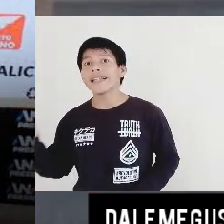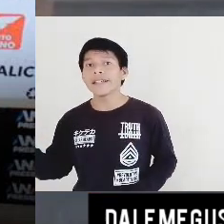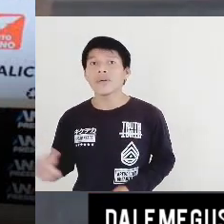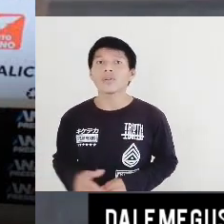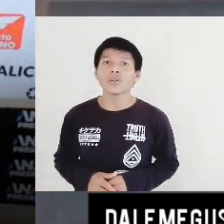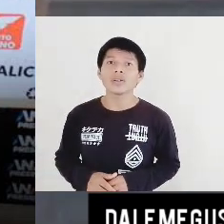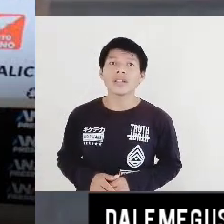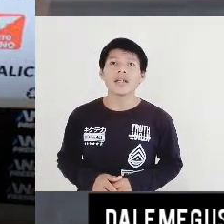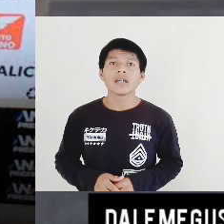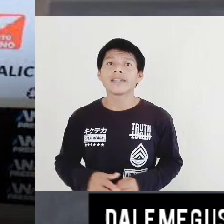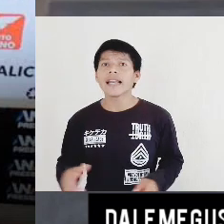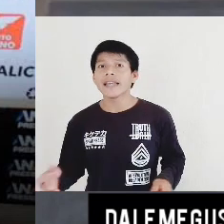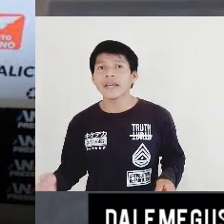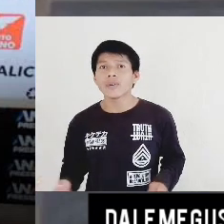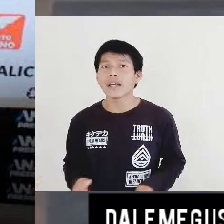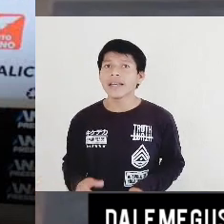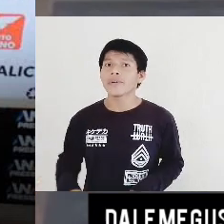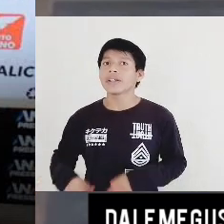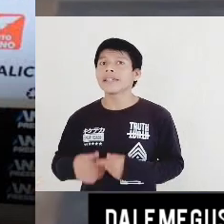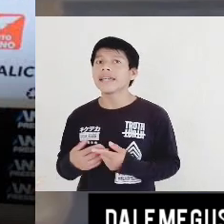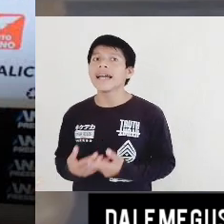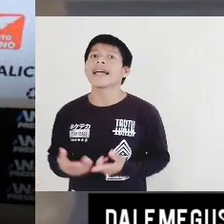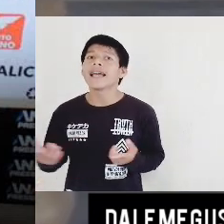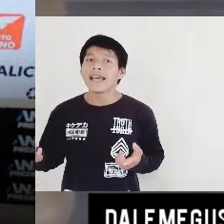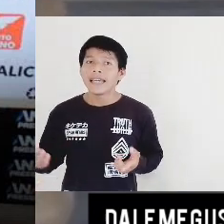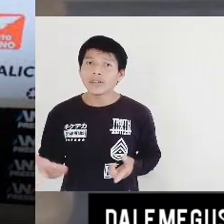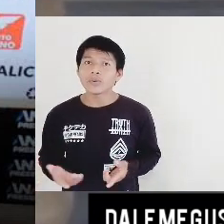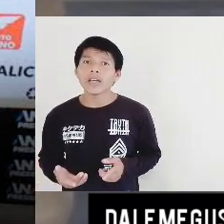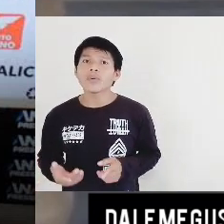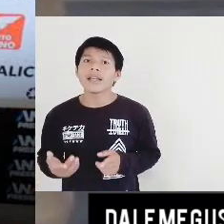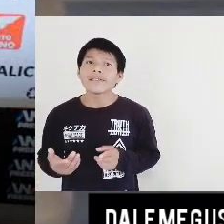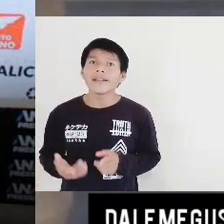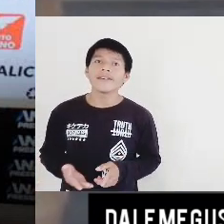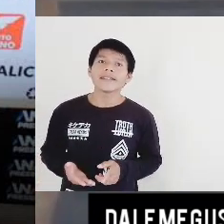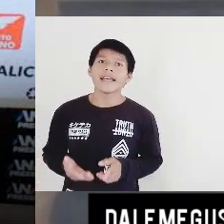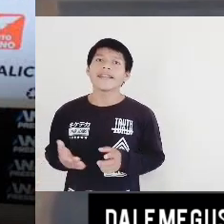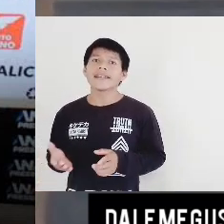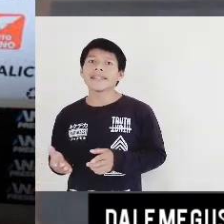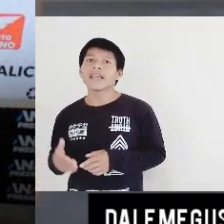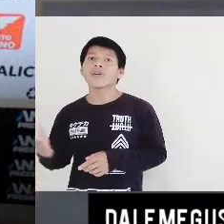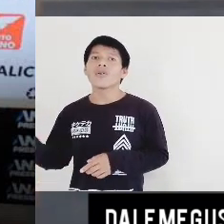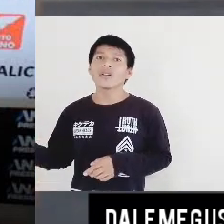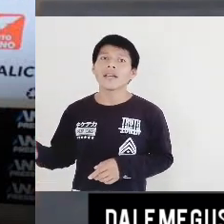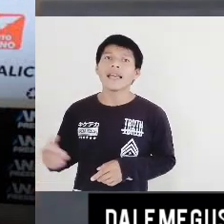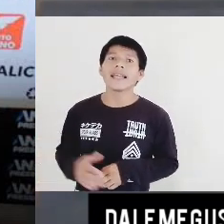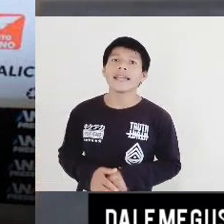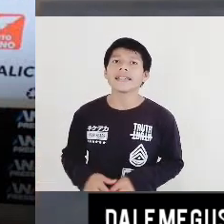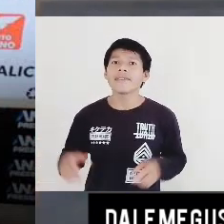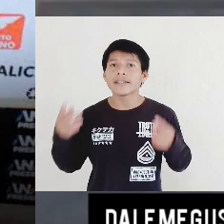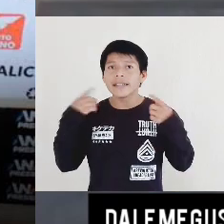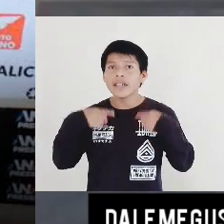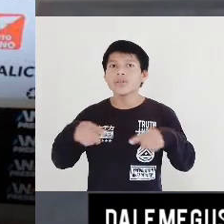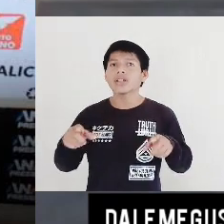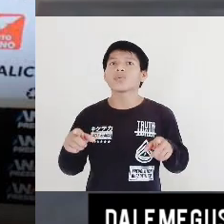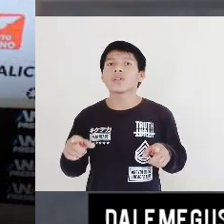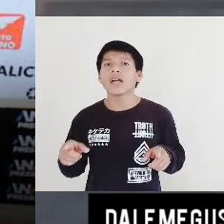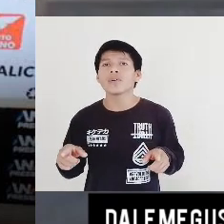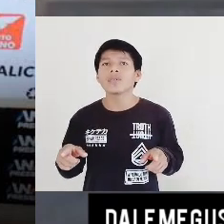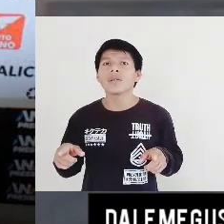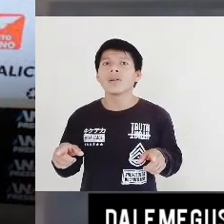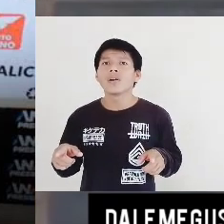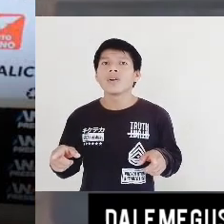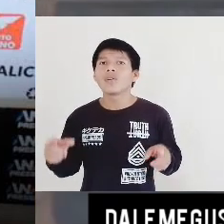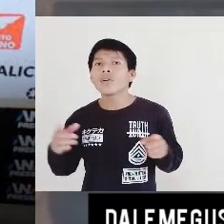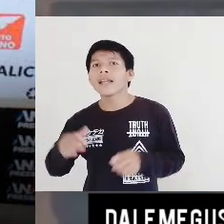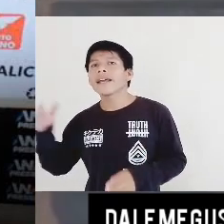Astilleros, entre otros, ya leyeron el libro y ya escucharon la entrevista de Aristegui con Elena Chávez. Y ellos